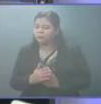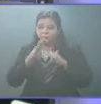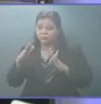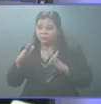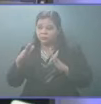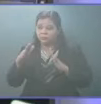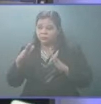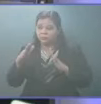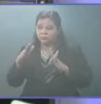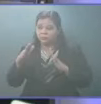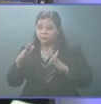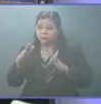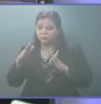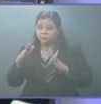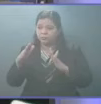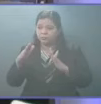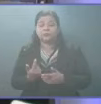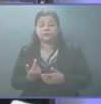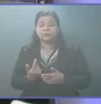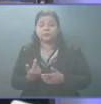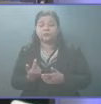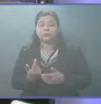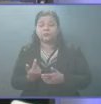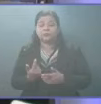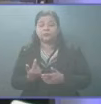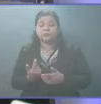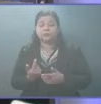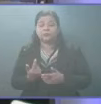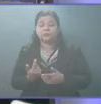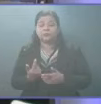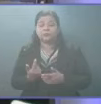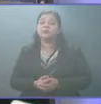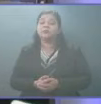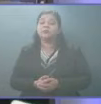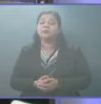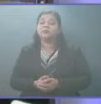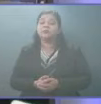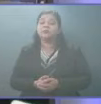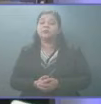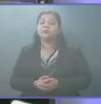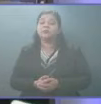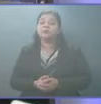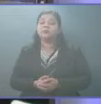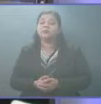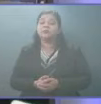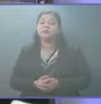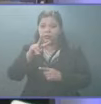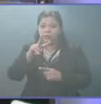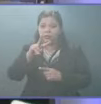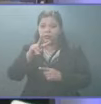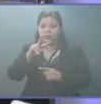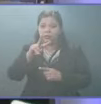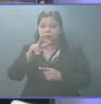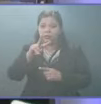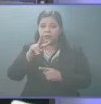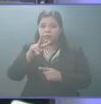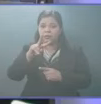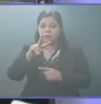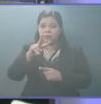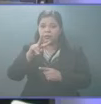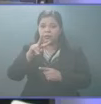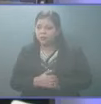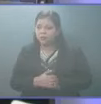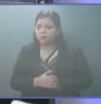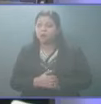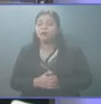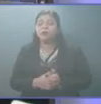listado y pasa de 6 medicamentos, 6, 7, hemos encontrado hasta 19, 20 medicamentos para una sola persona, y